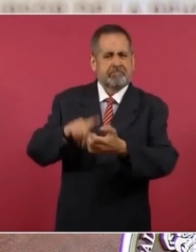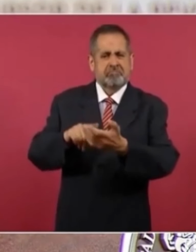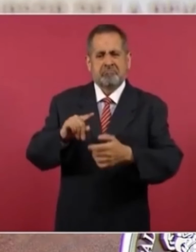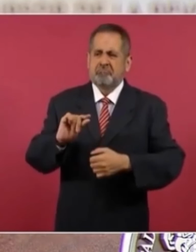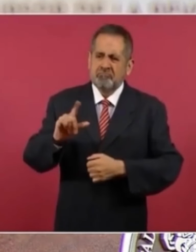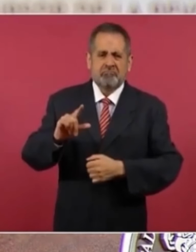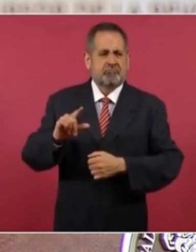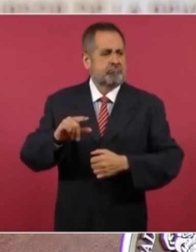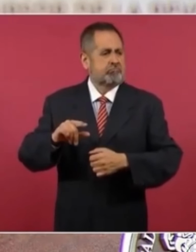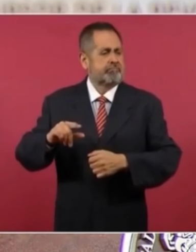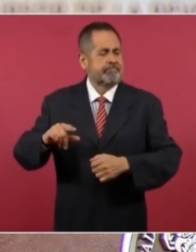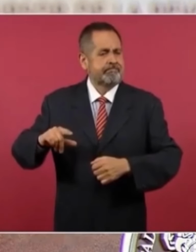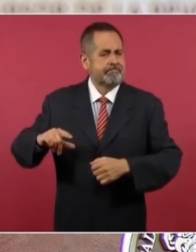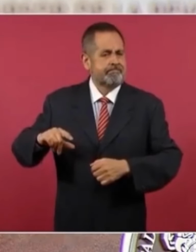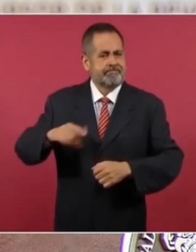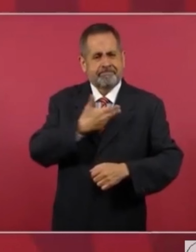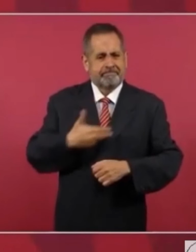autoridades